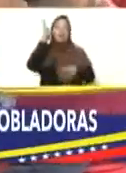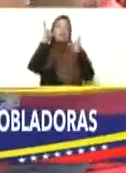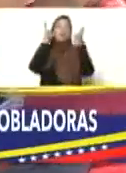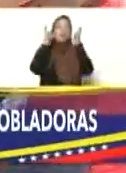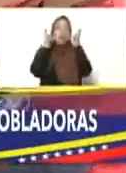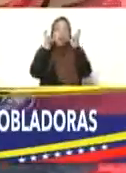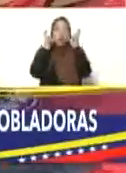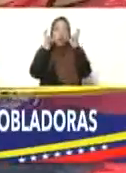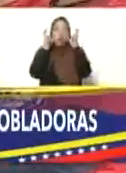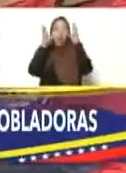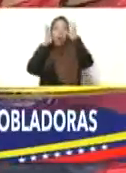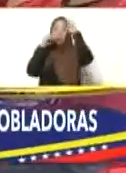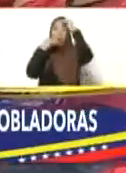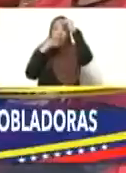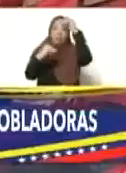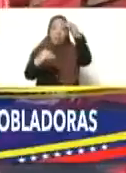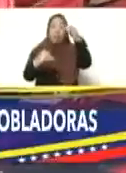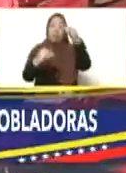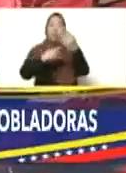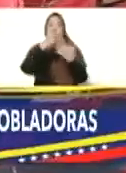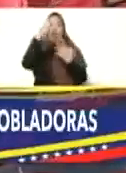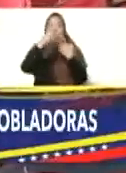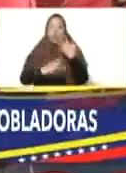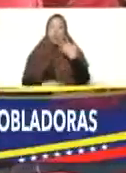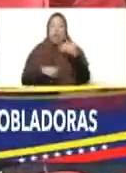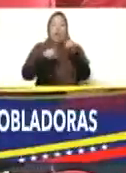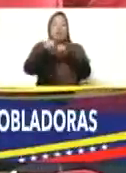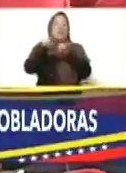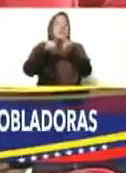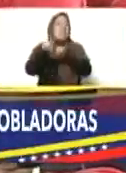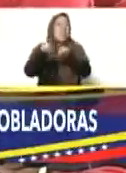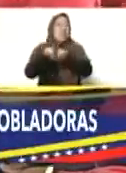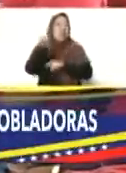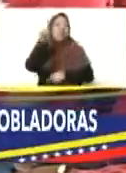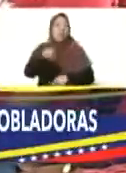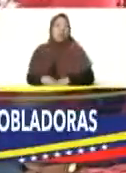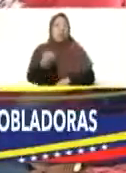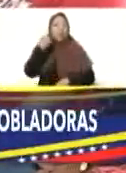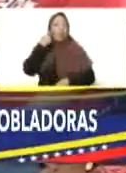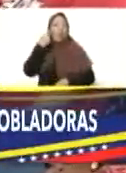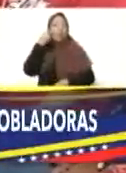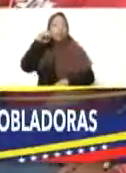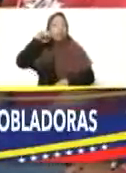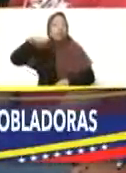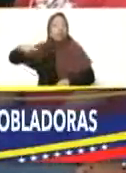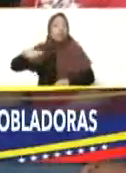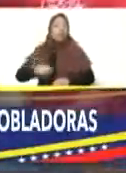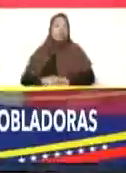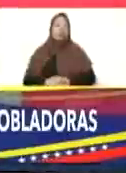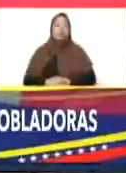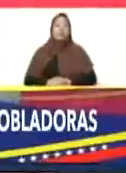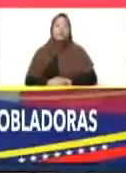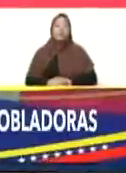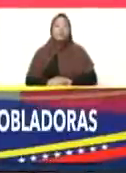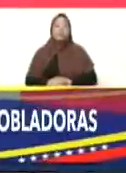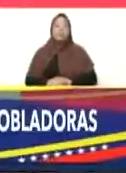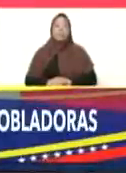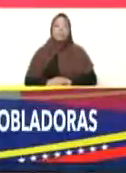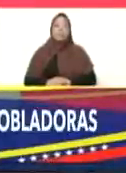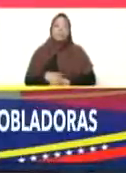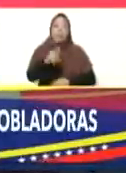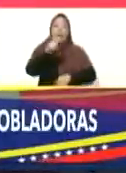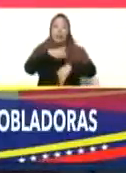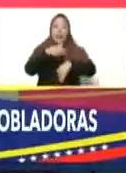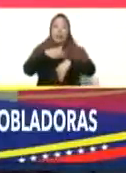opiniones propuestas críticas alertas denuncias aquí funciona en tiempo